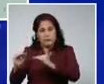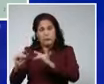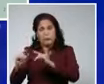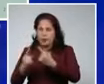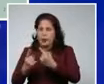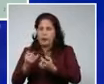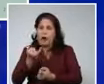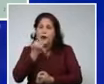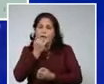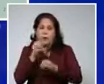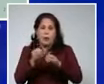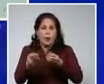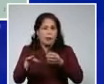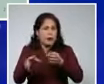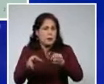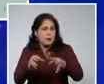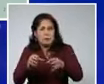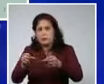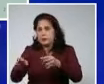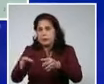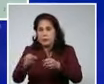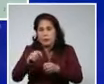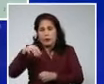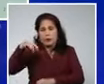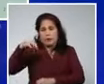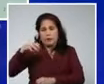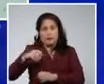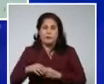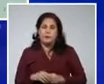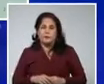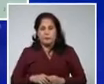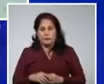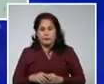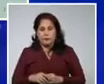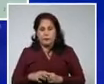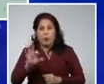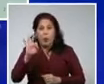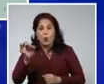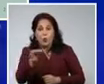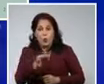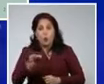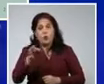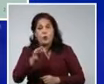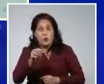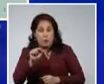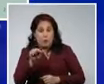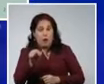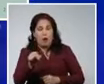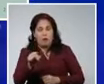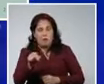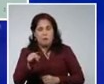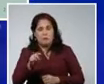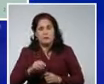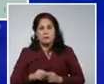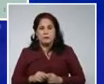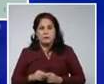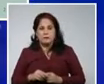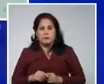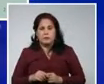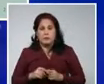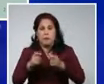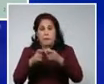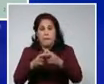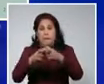una dispersión en su territorio. Afecta 8 de sus 11 municipios. La